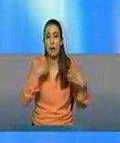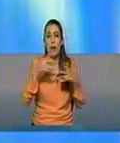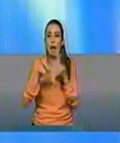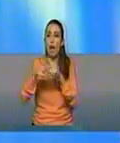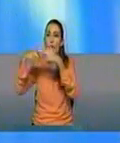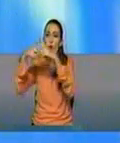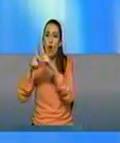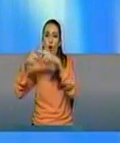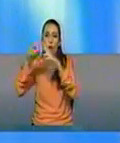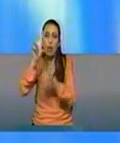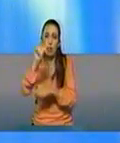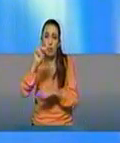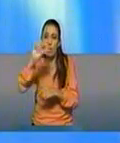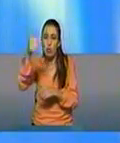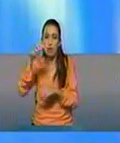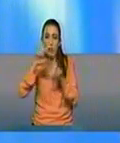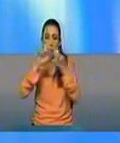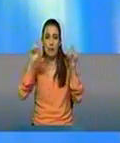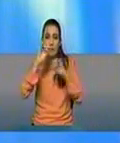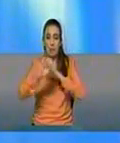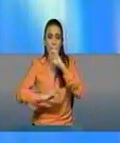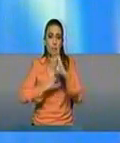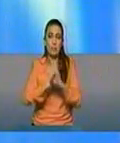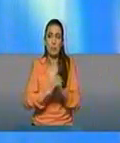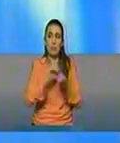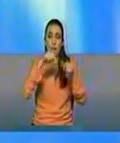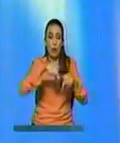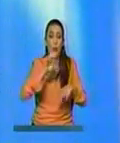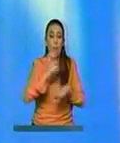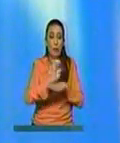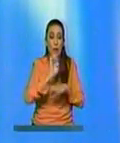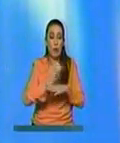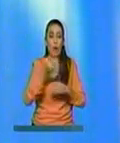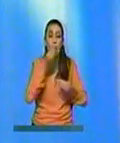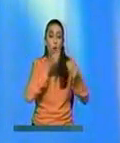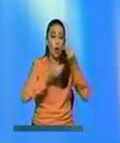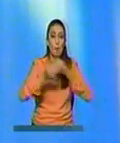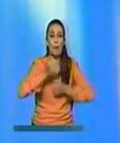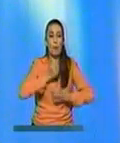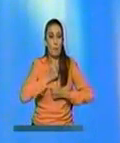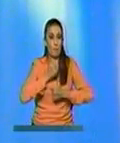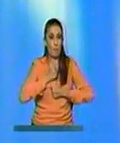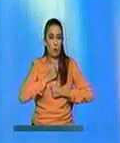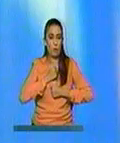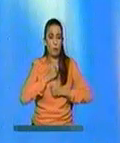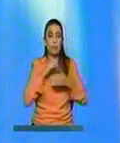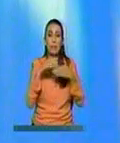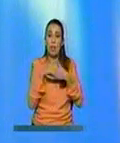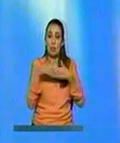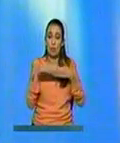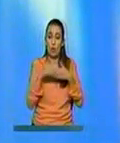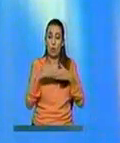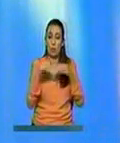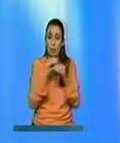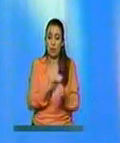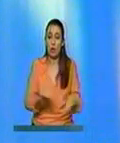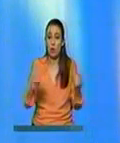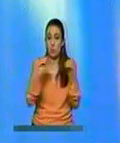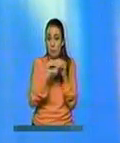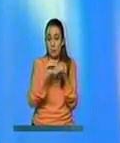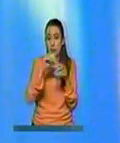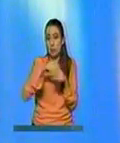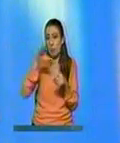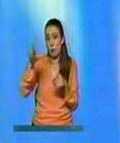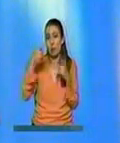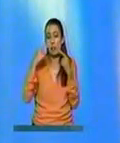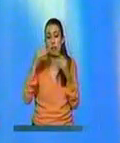de una multinacional. Y eso es lo que es hacer país, es también consumir local. Y somos un país dolarizado, entonces si consumimos algo importado,